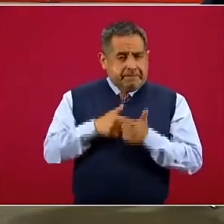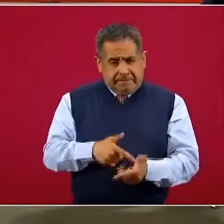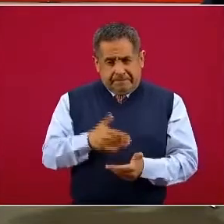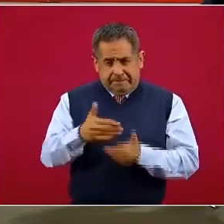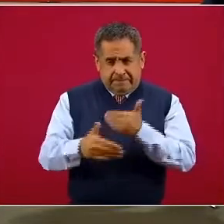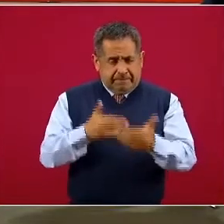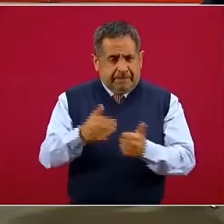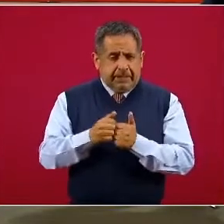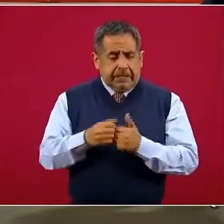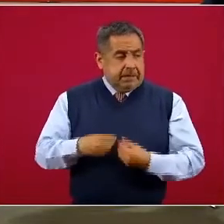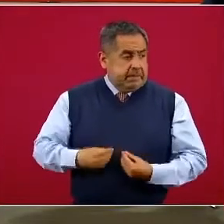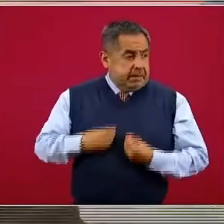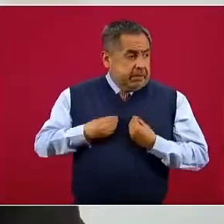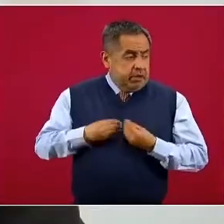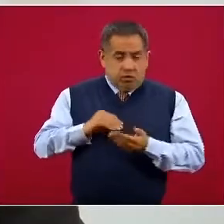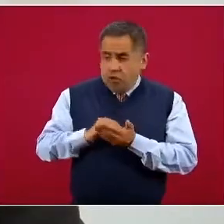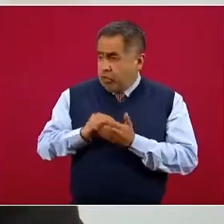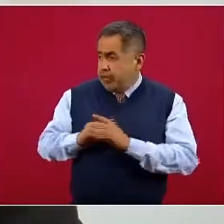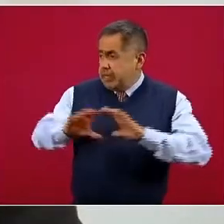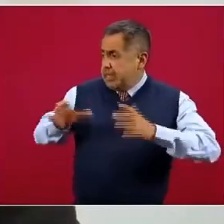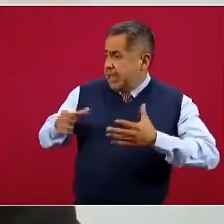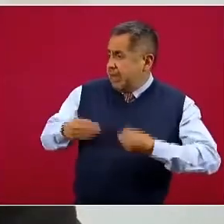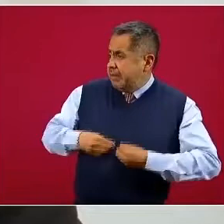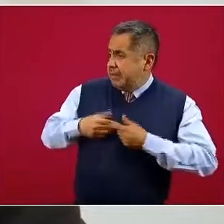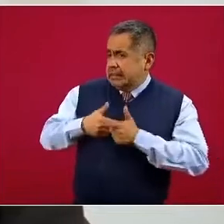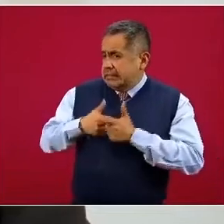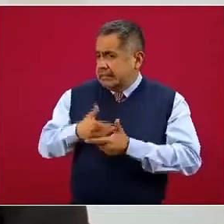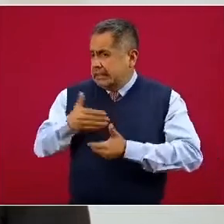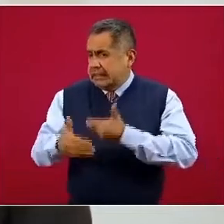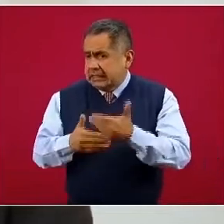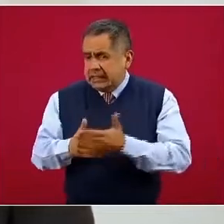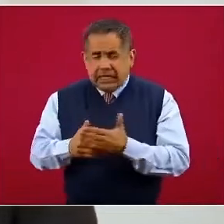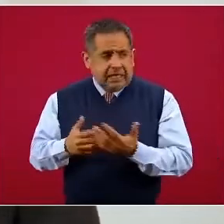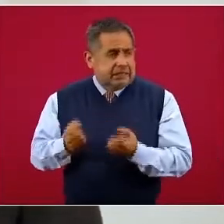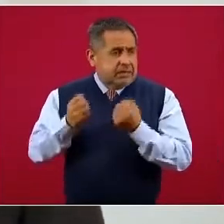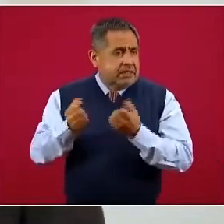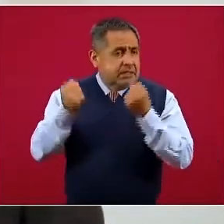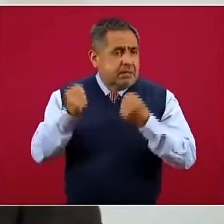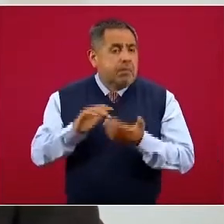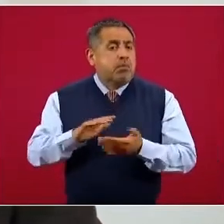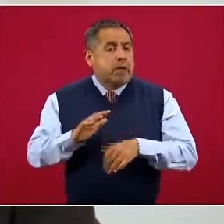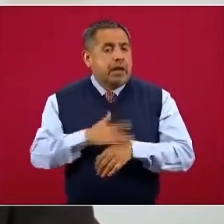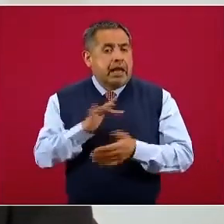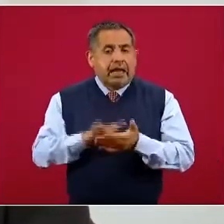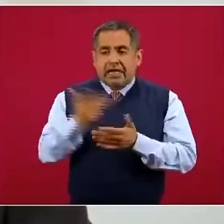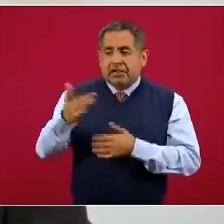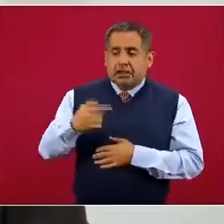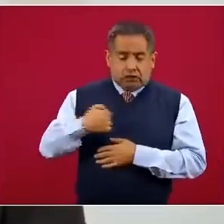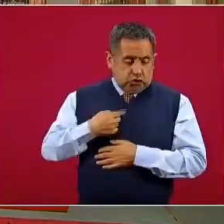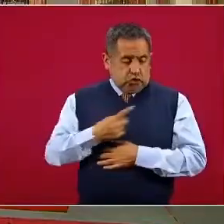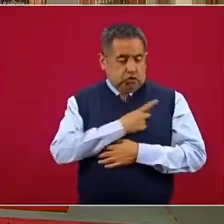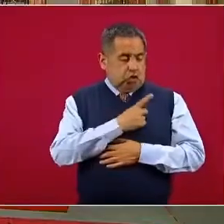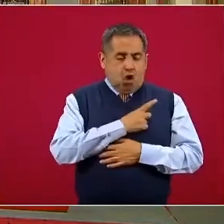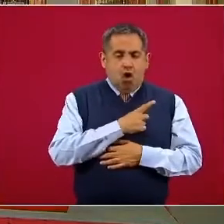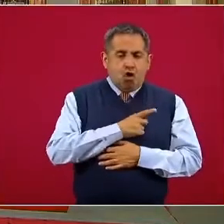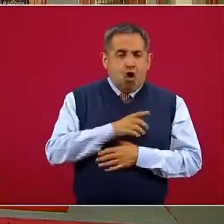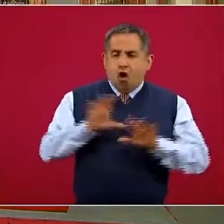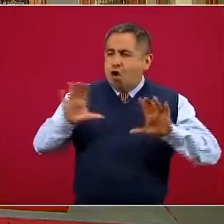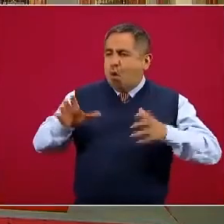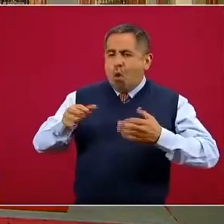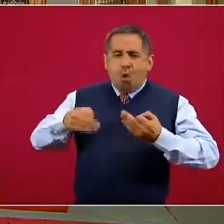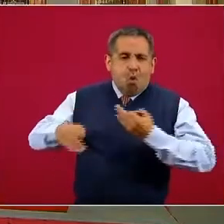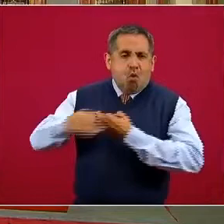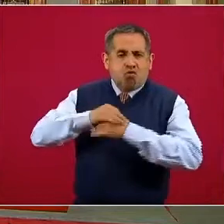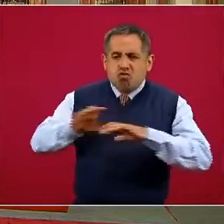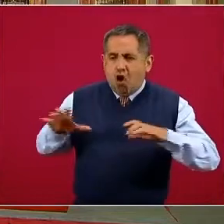continuar sobreviviendo como sociedad es precisamente porque las cosas no se hacen solas. La información